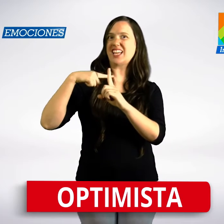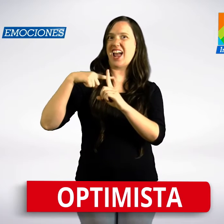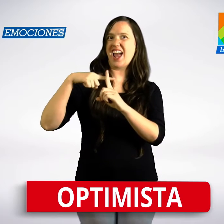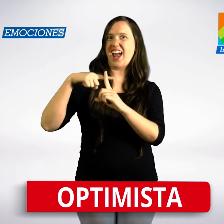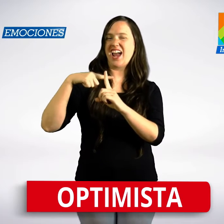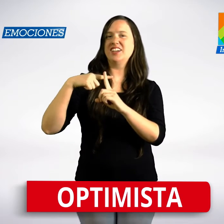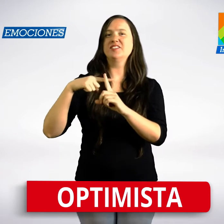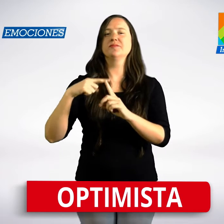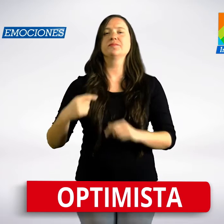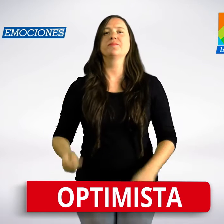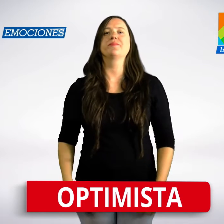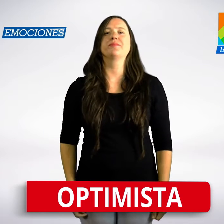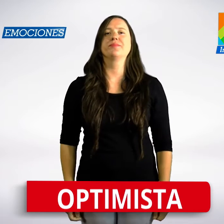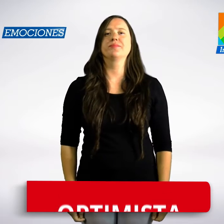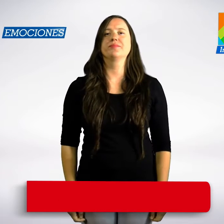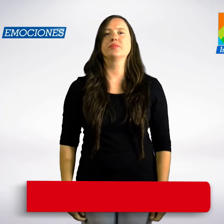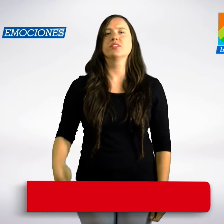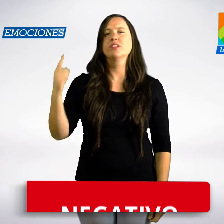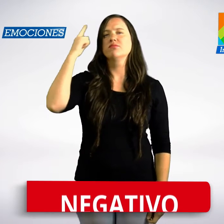Optimista.